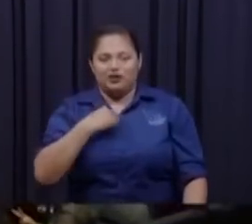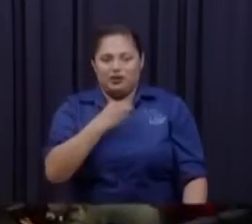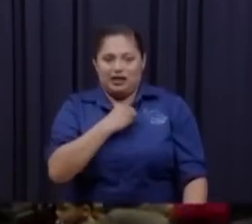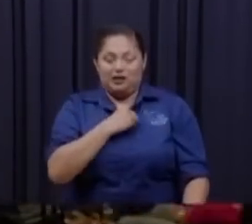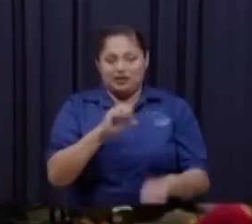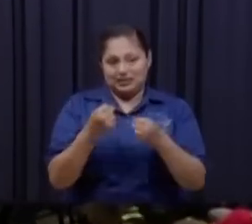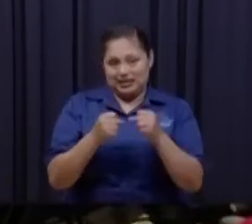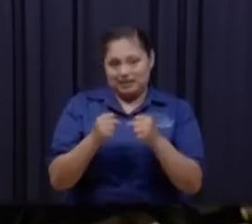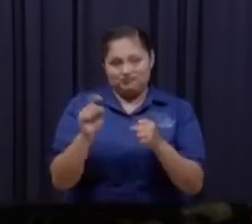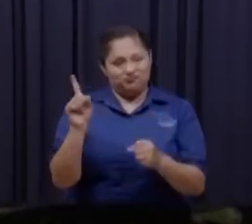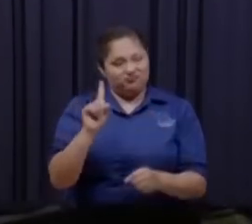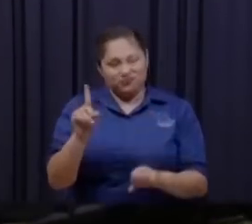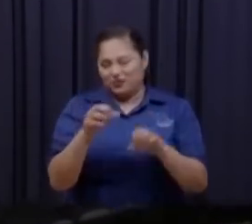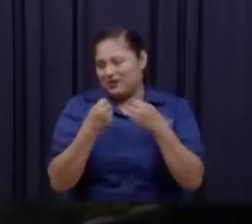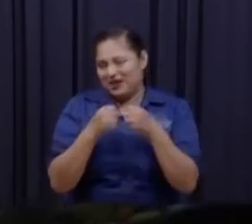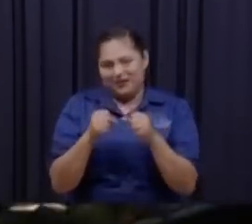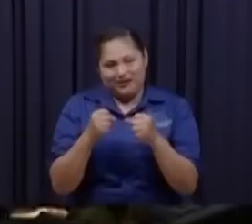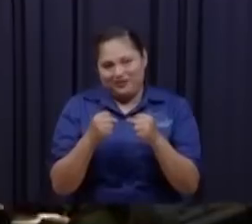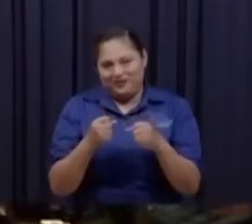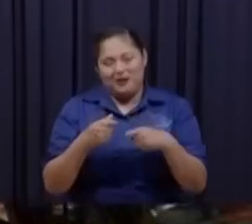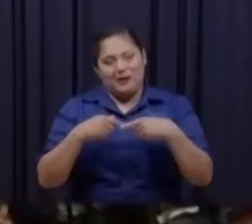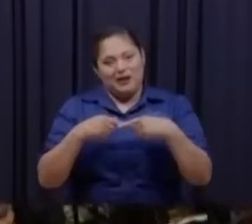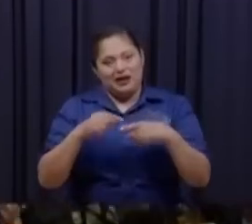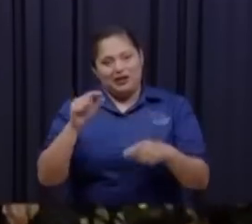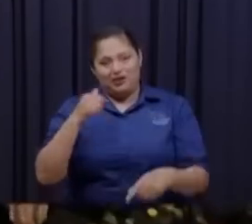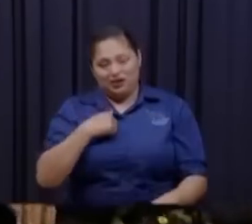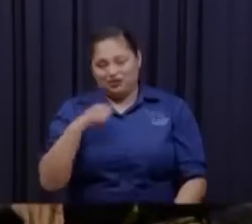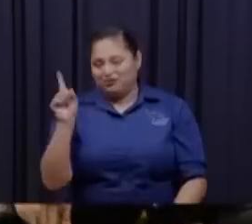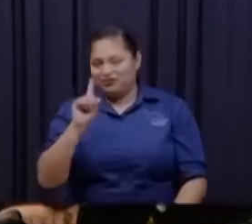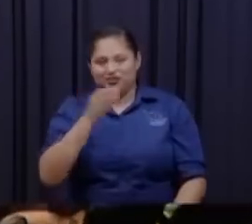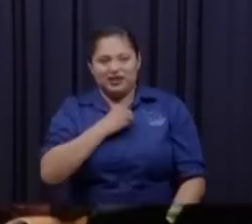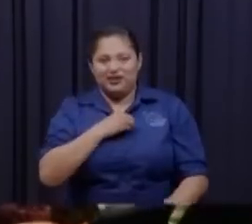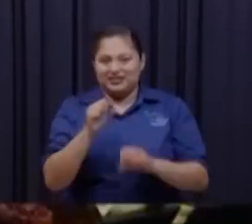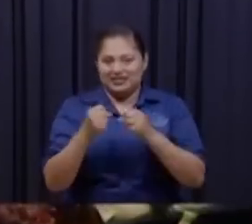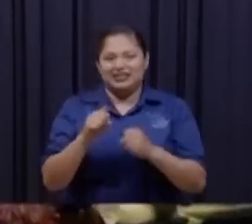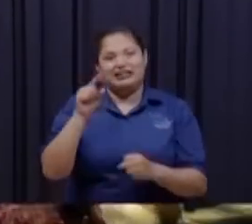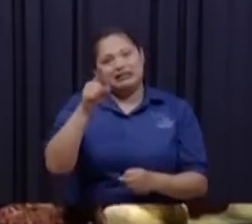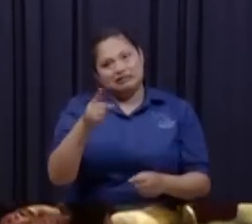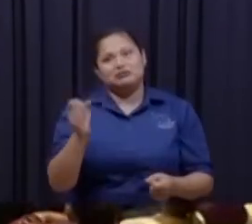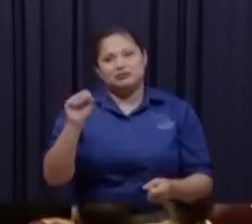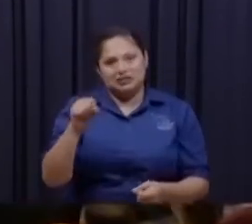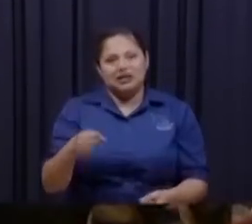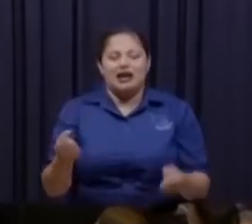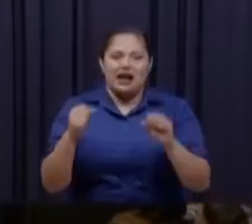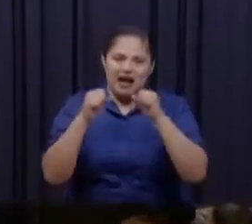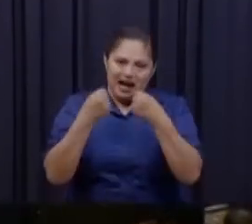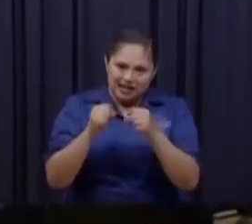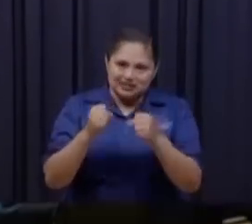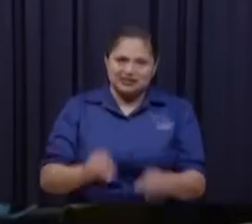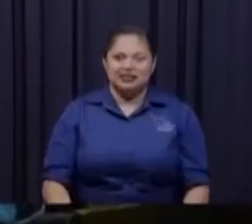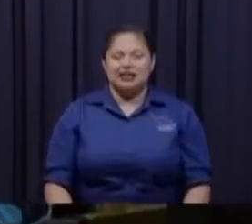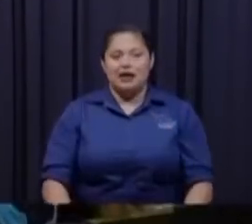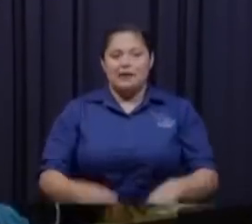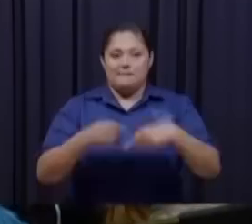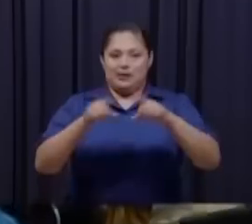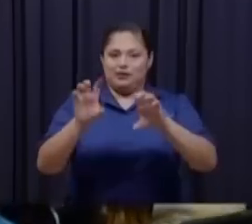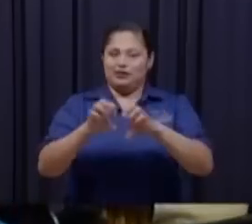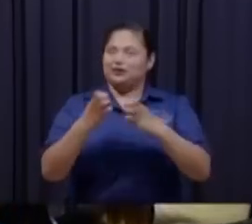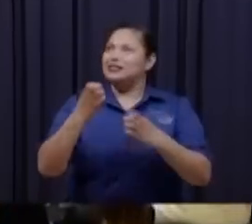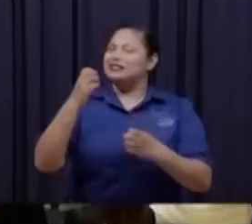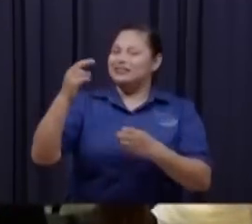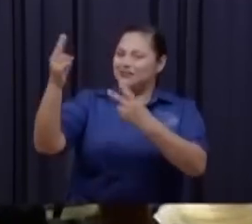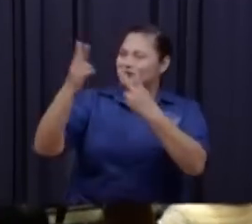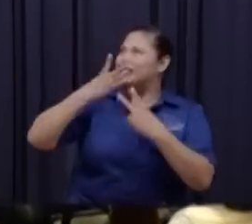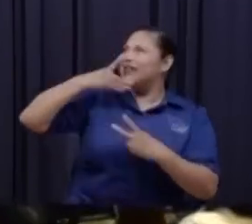hacer, no lo hago, y lo que no quiero hacer, eso termino haciendo. Pero entonces viene nuestro papá, tan lindo que es nuestro